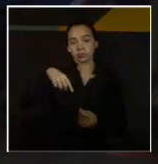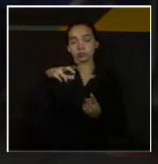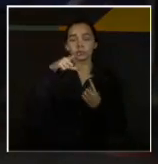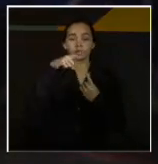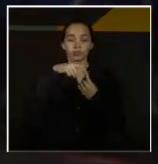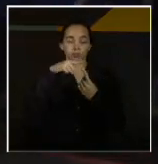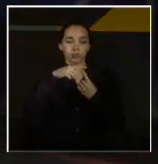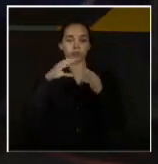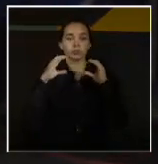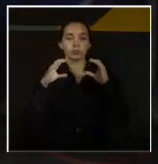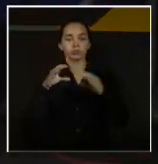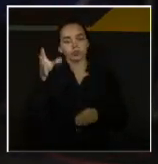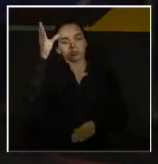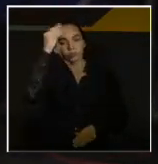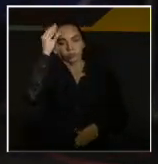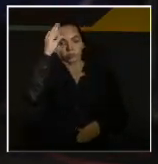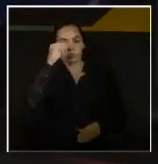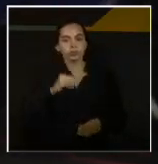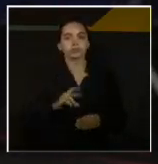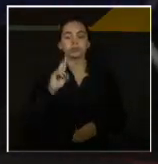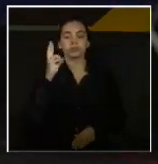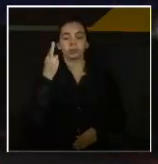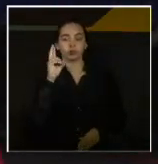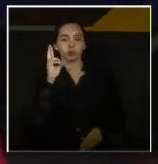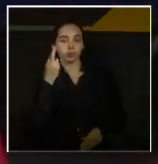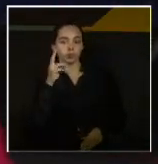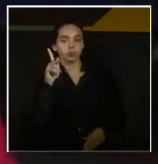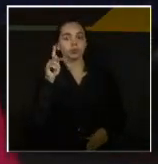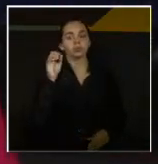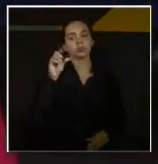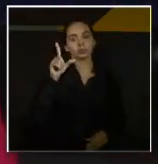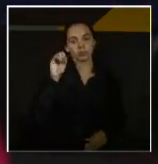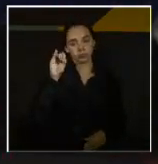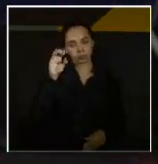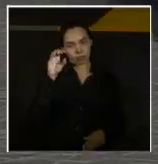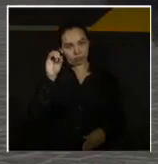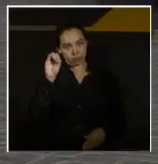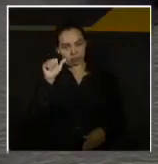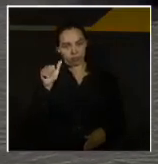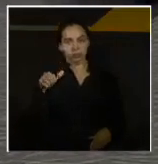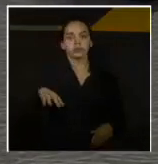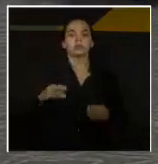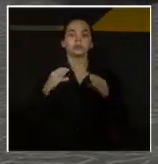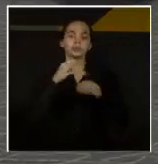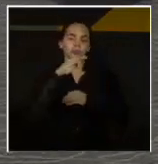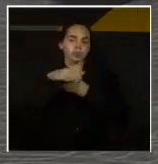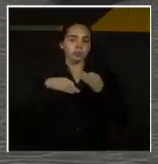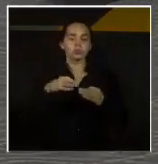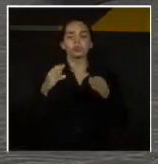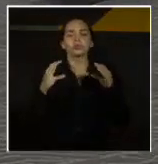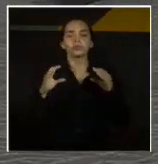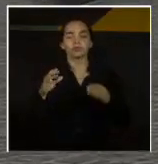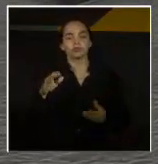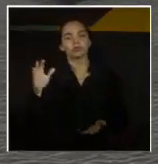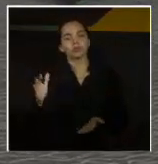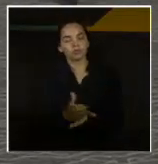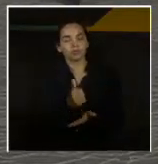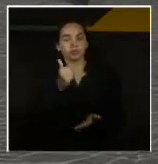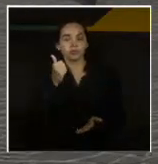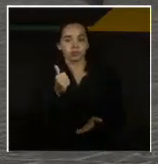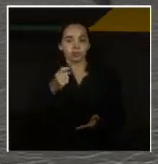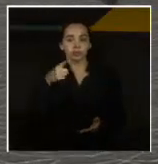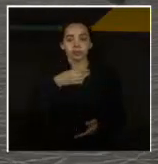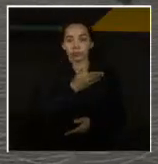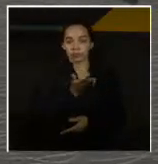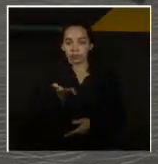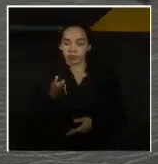se capaciten en la universidad del policía y las ciencias de la seguridad. La mejor manera de garantizar